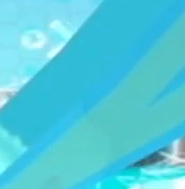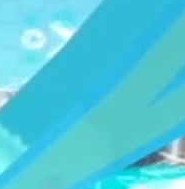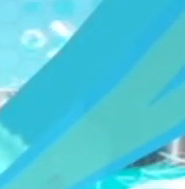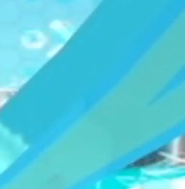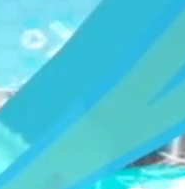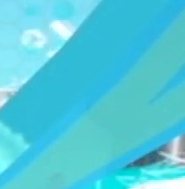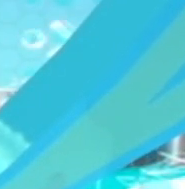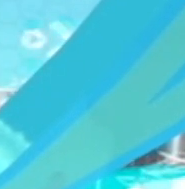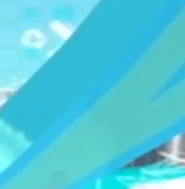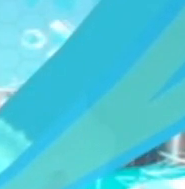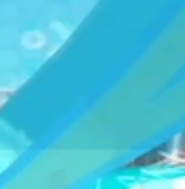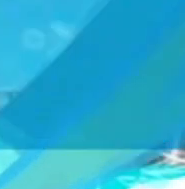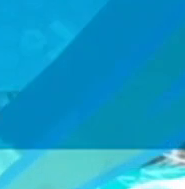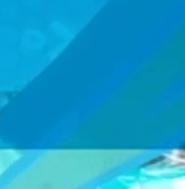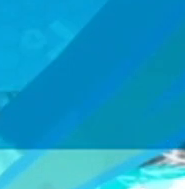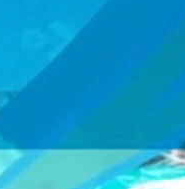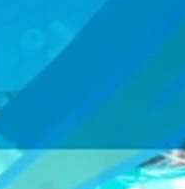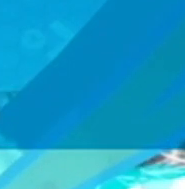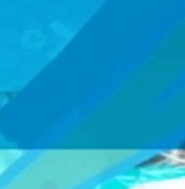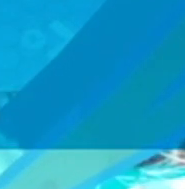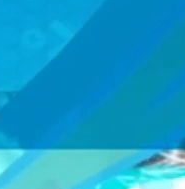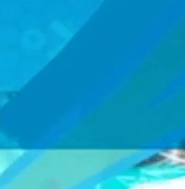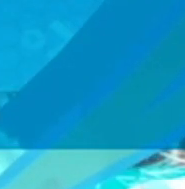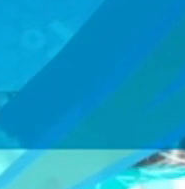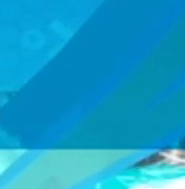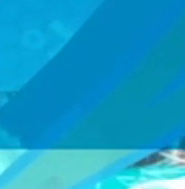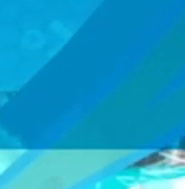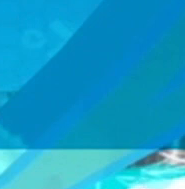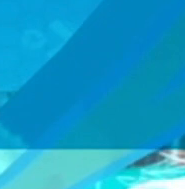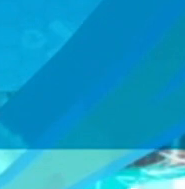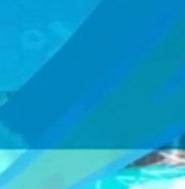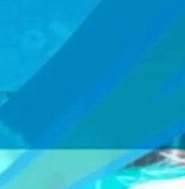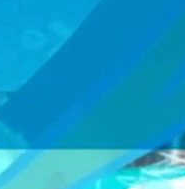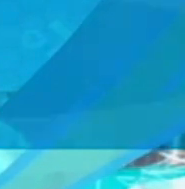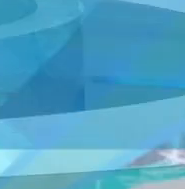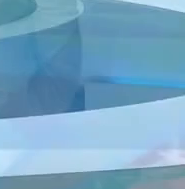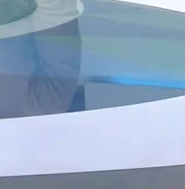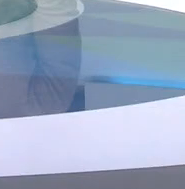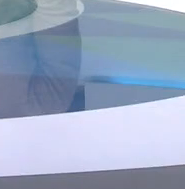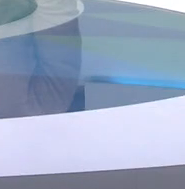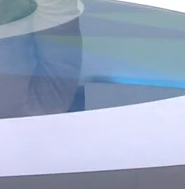Popular Pensiones te presentó la tasa básica pasiva.